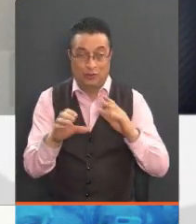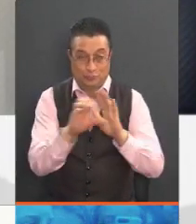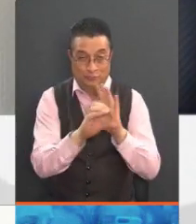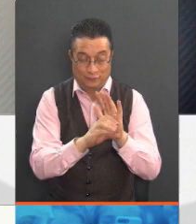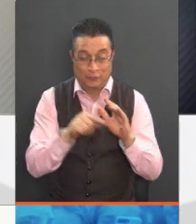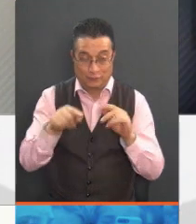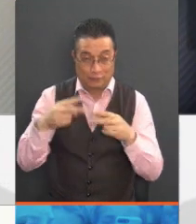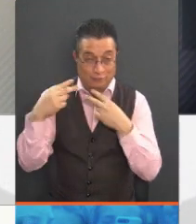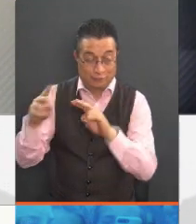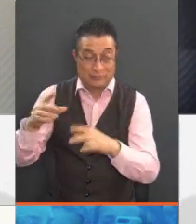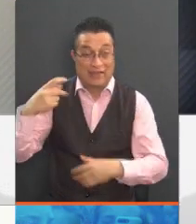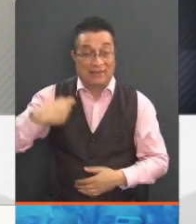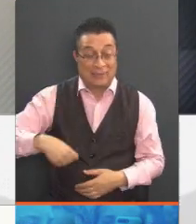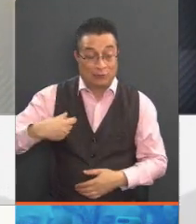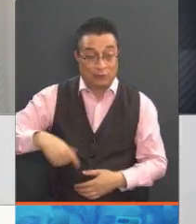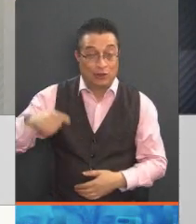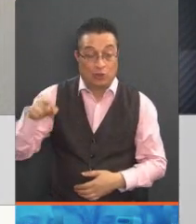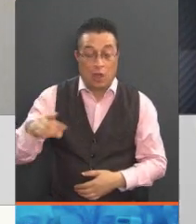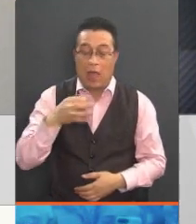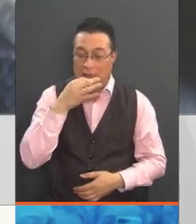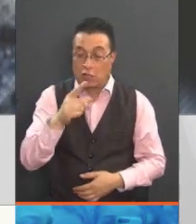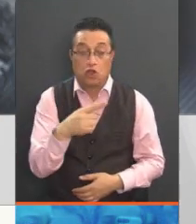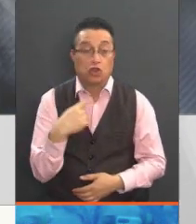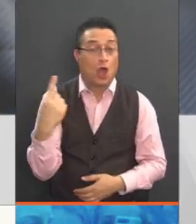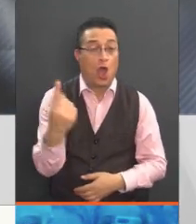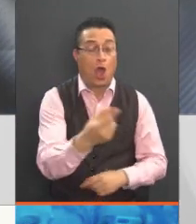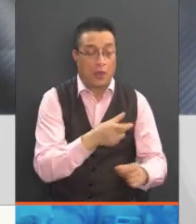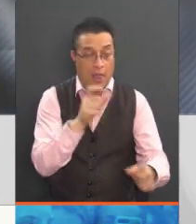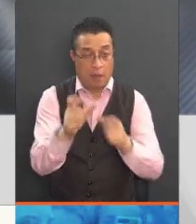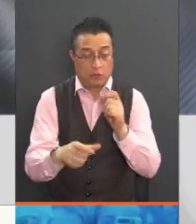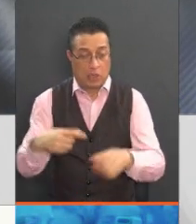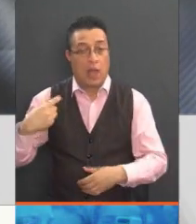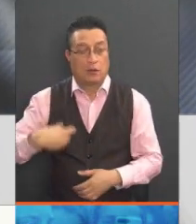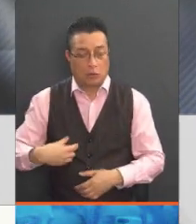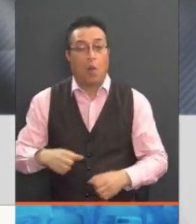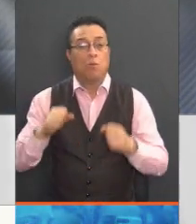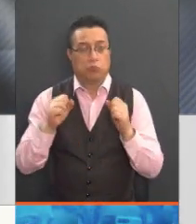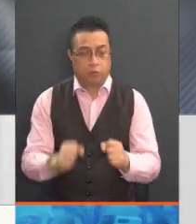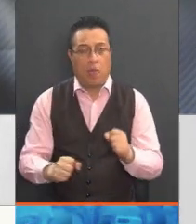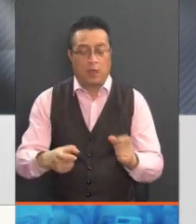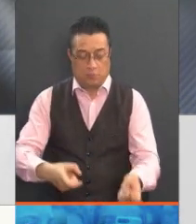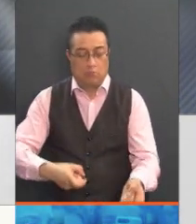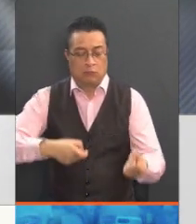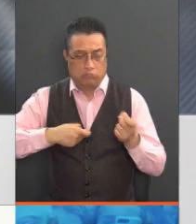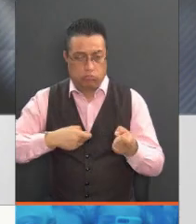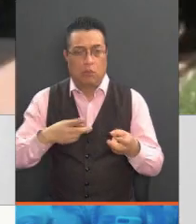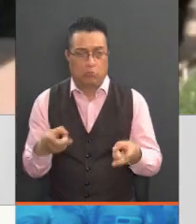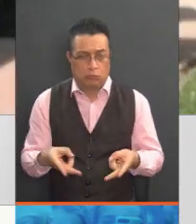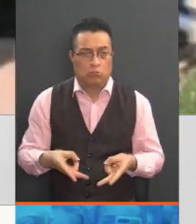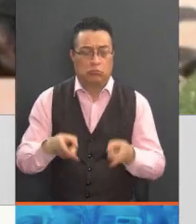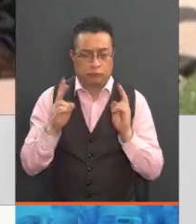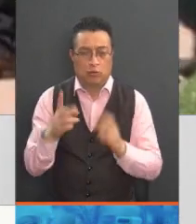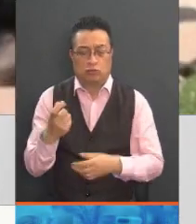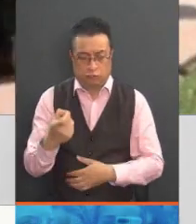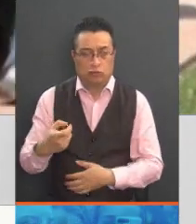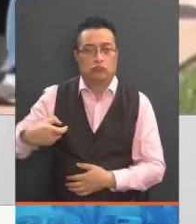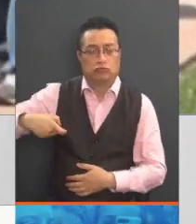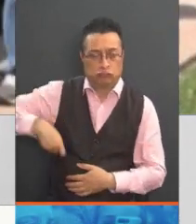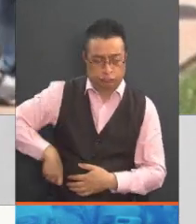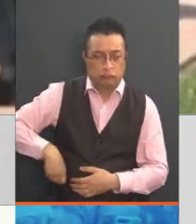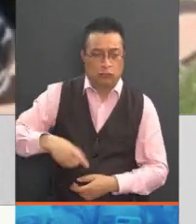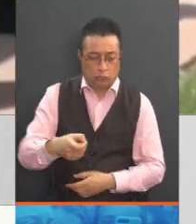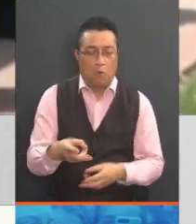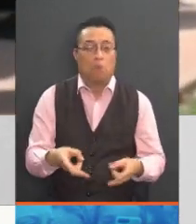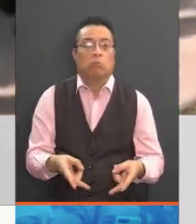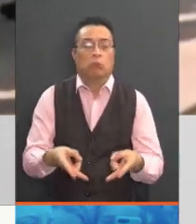Unidos lo que dice es que todo ciudadano estadounidense puede tener un arma y portar un arma de fuego. Y